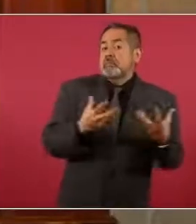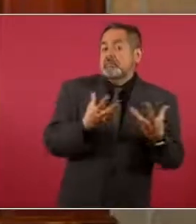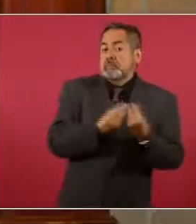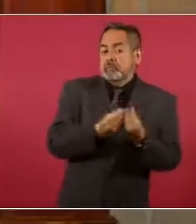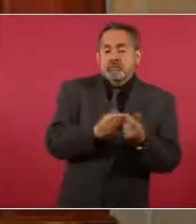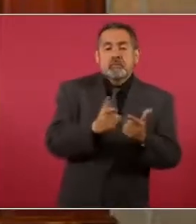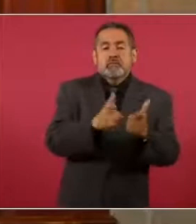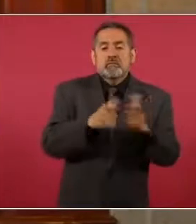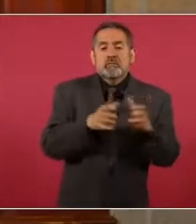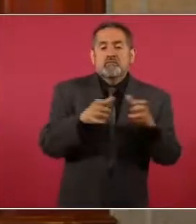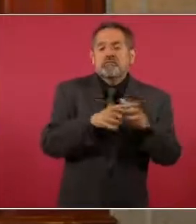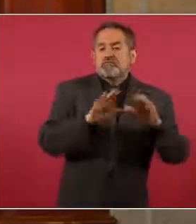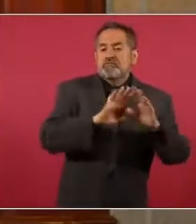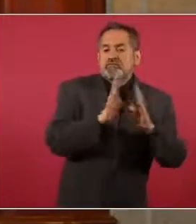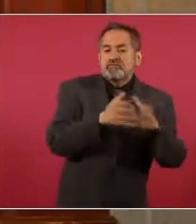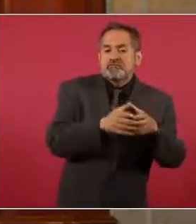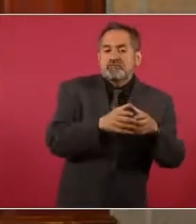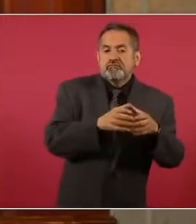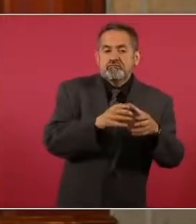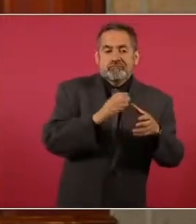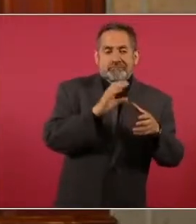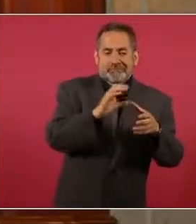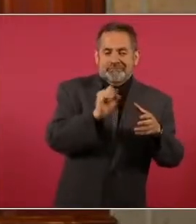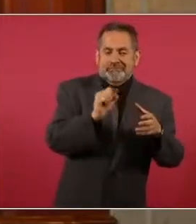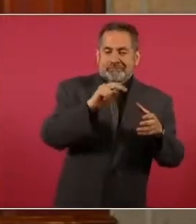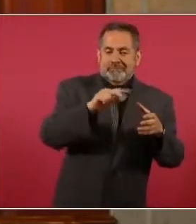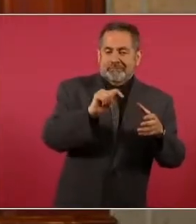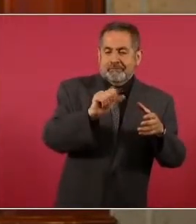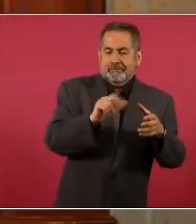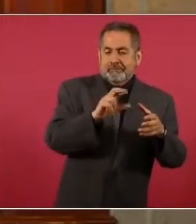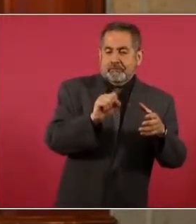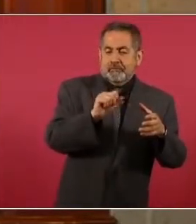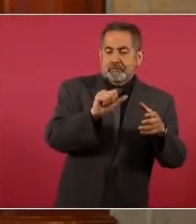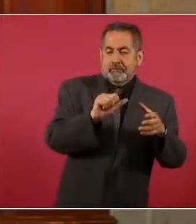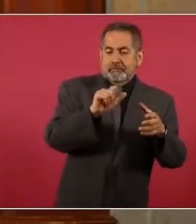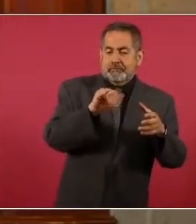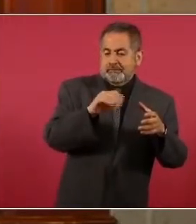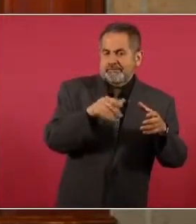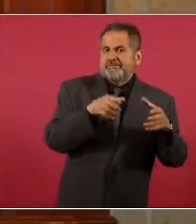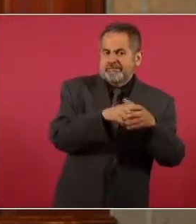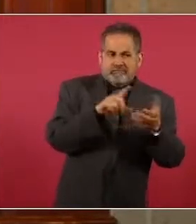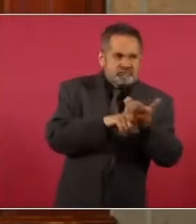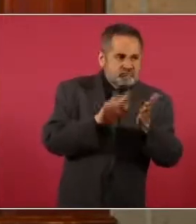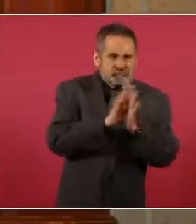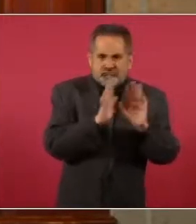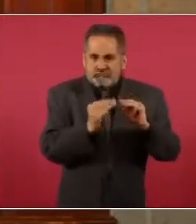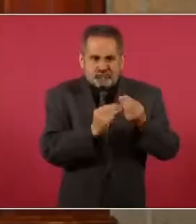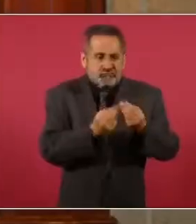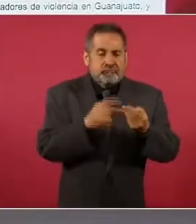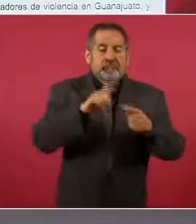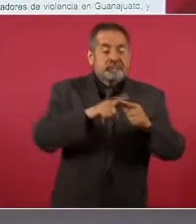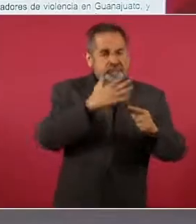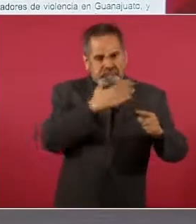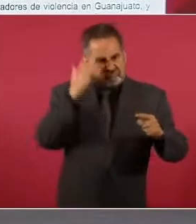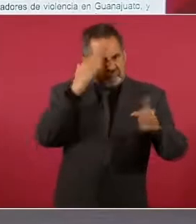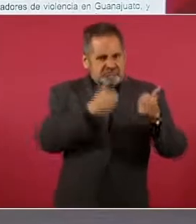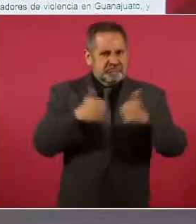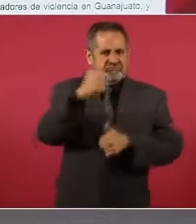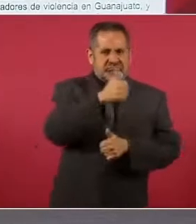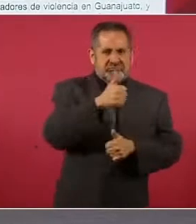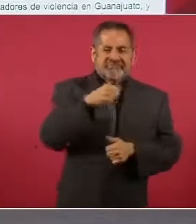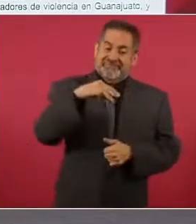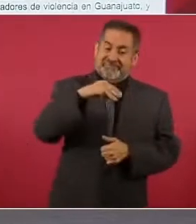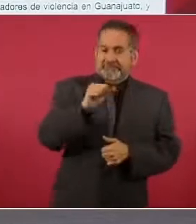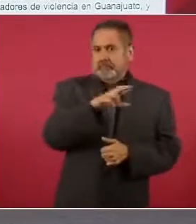organización delictiva Cártel Santa Rosa de Lima, cuyo cabeza es José Antonio N. alias El